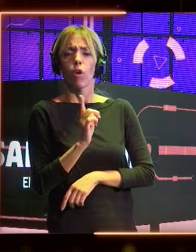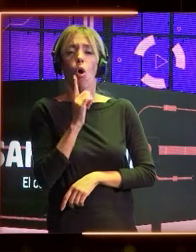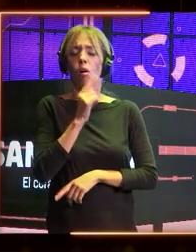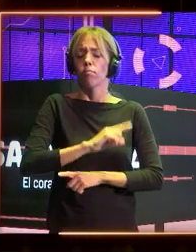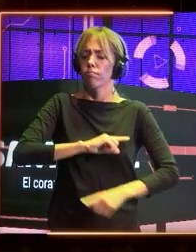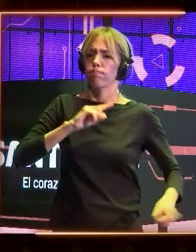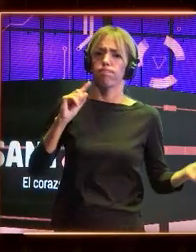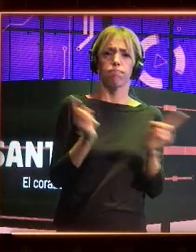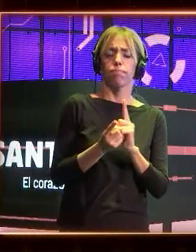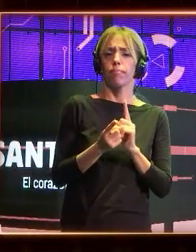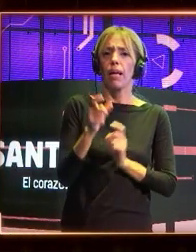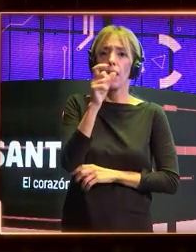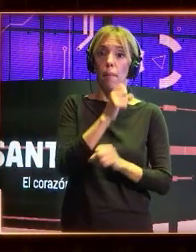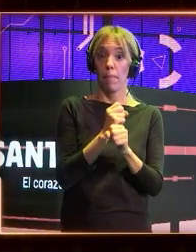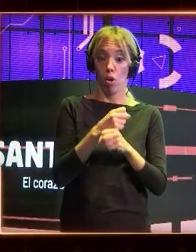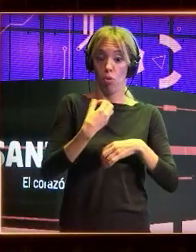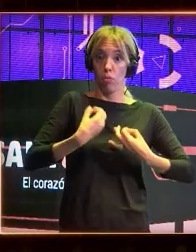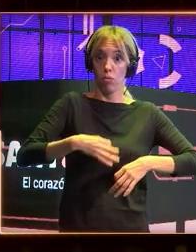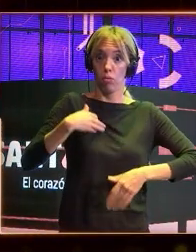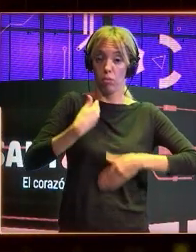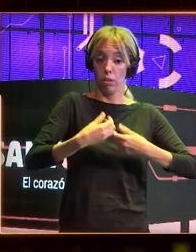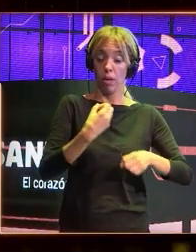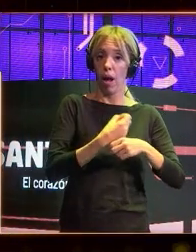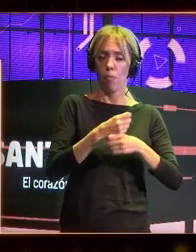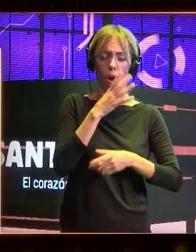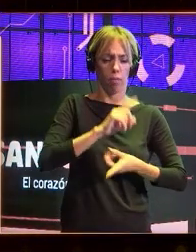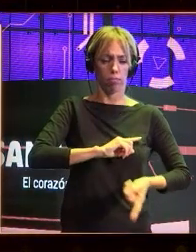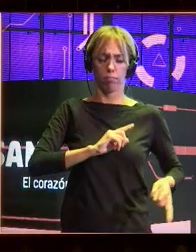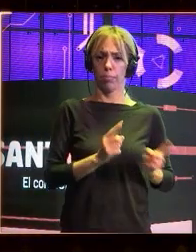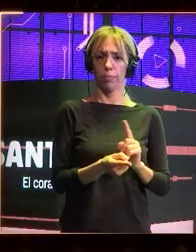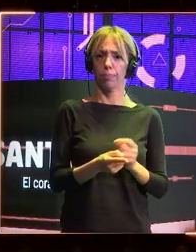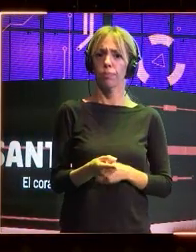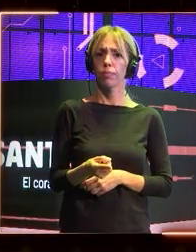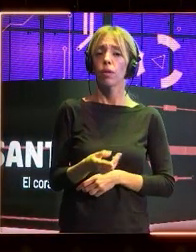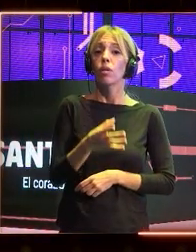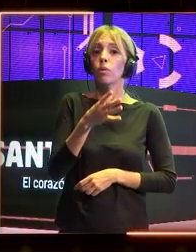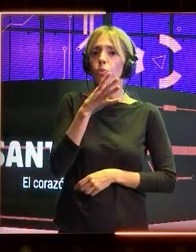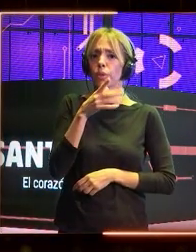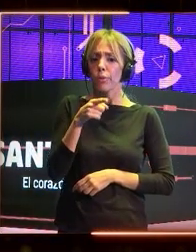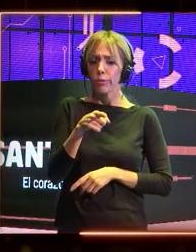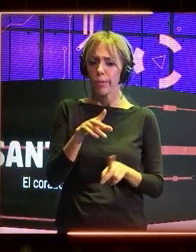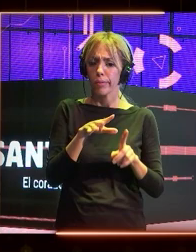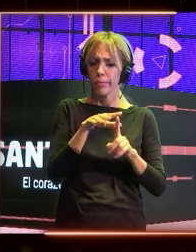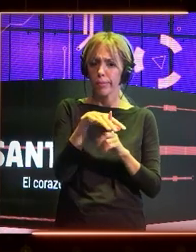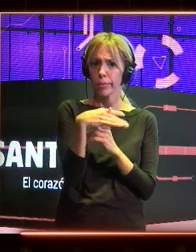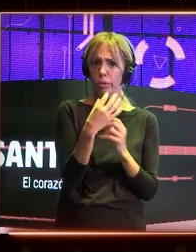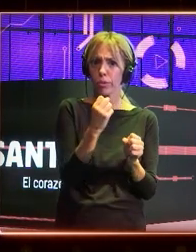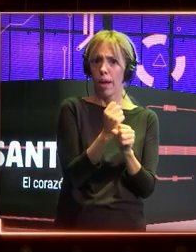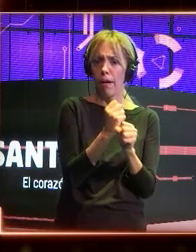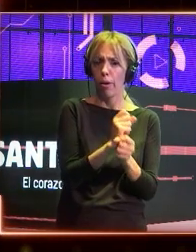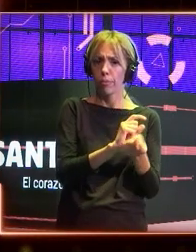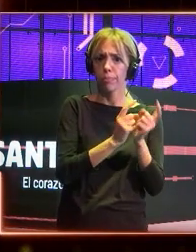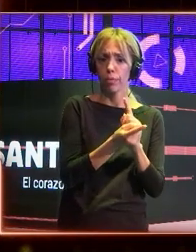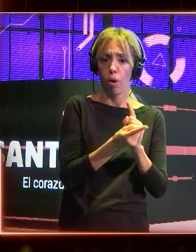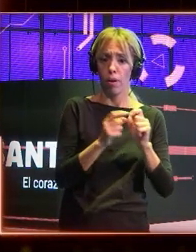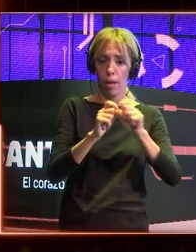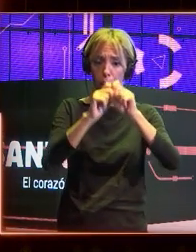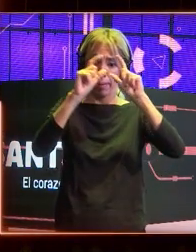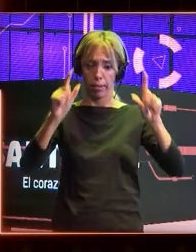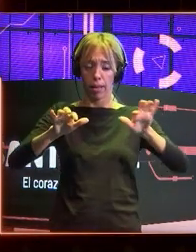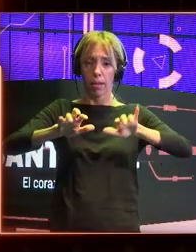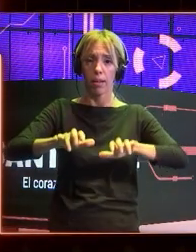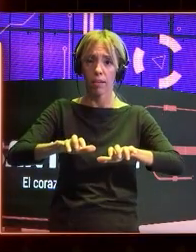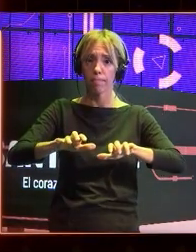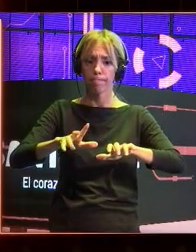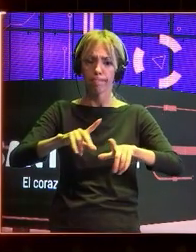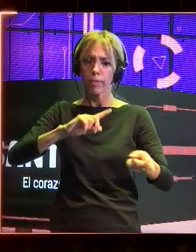radicales en muchos de los empleos que nosotros trabajamos por qué sucede esto con el trabajo que ocurre frente a una pantalla porque al final